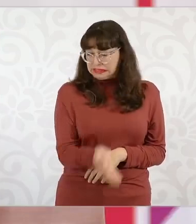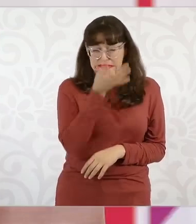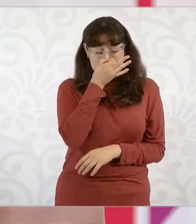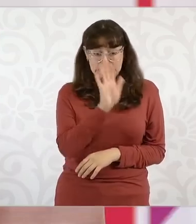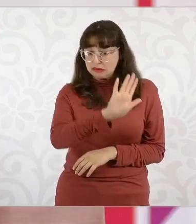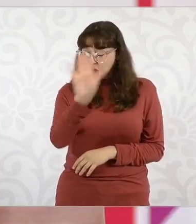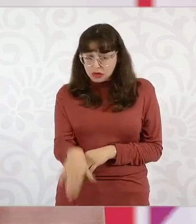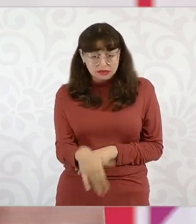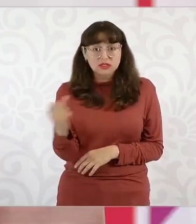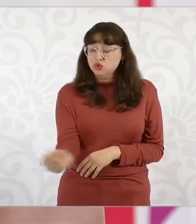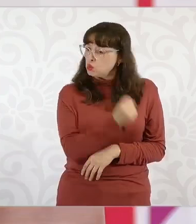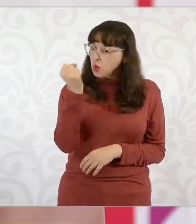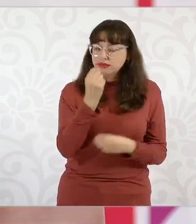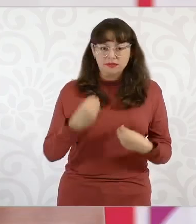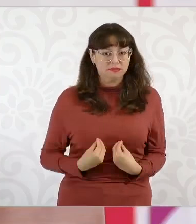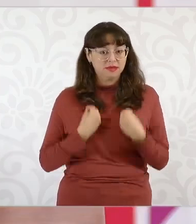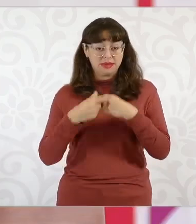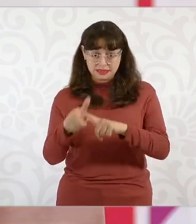pues afortunadamente,